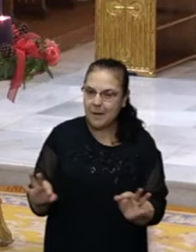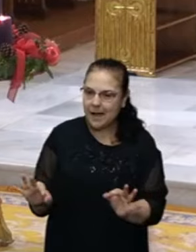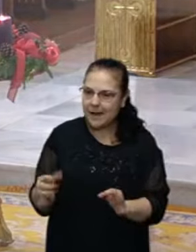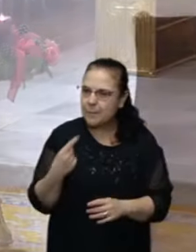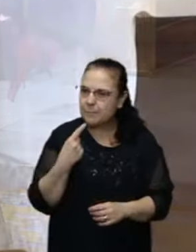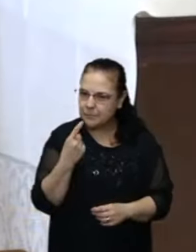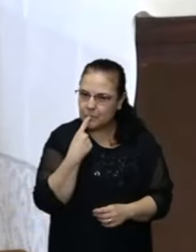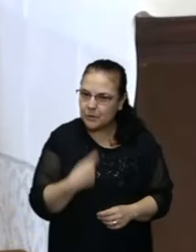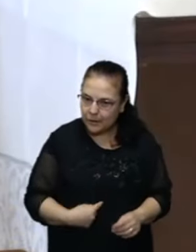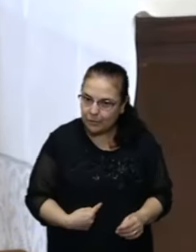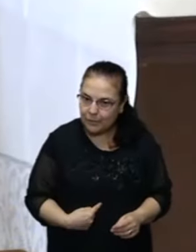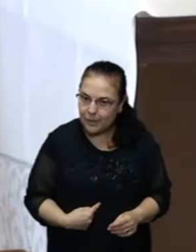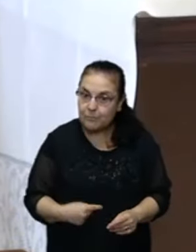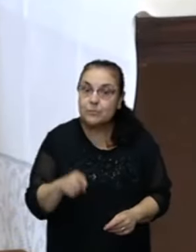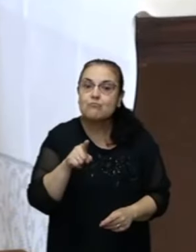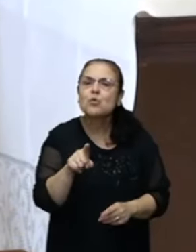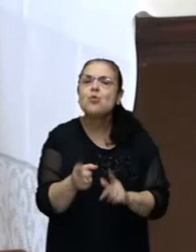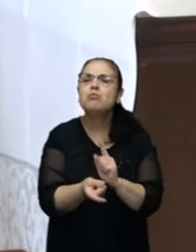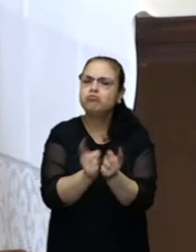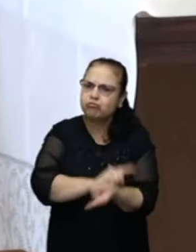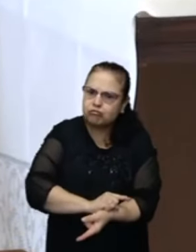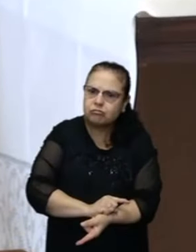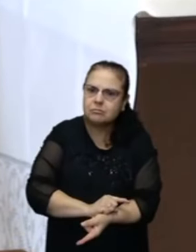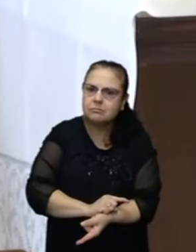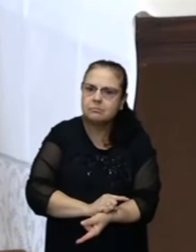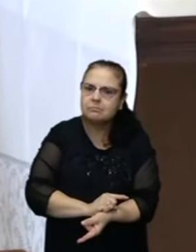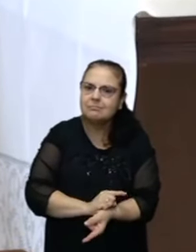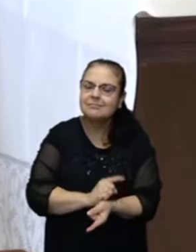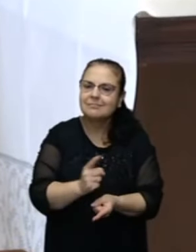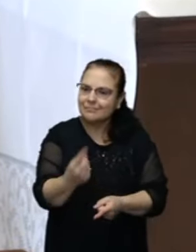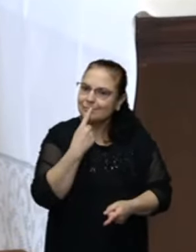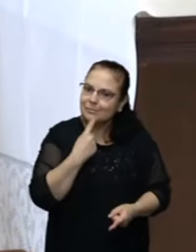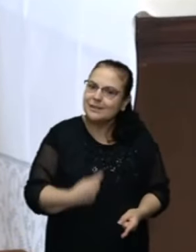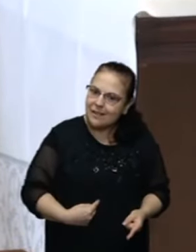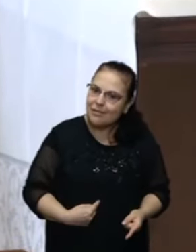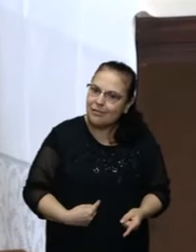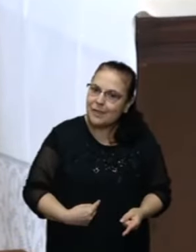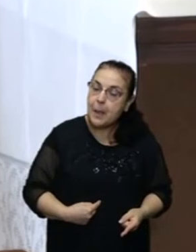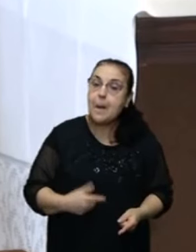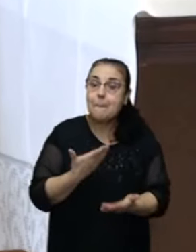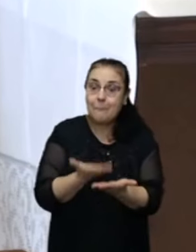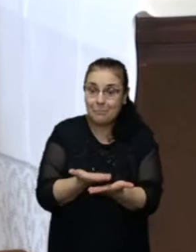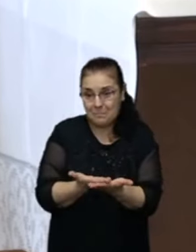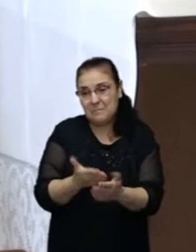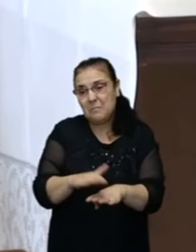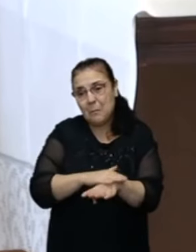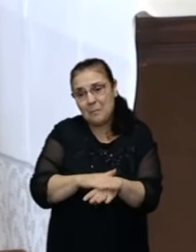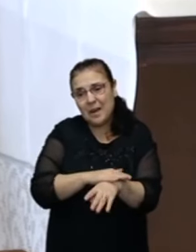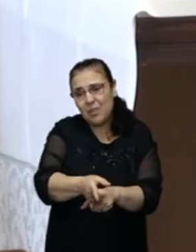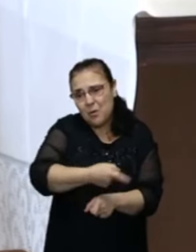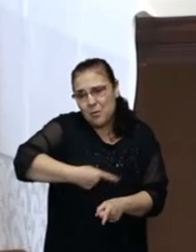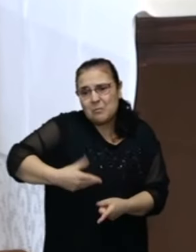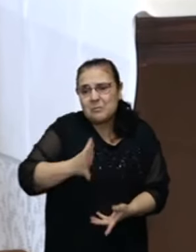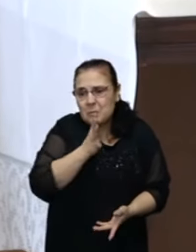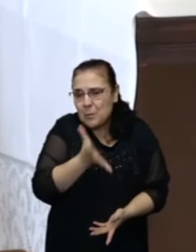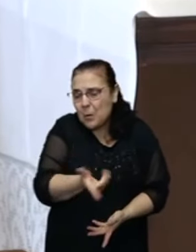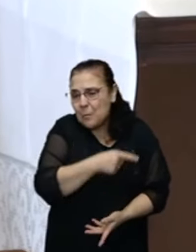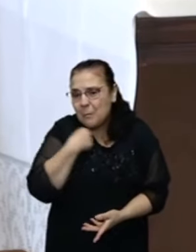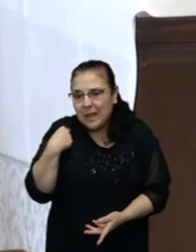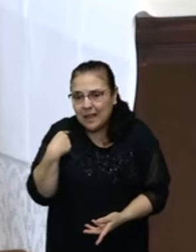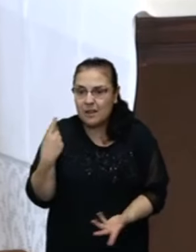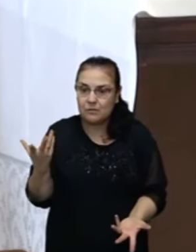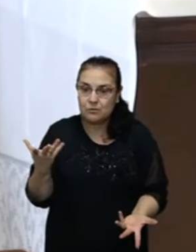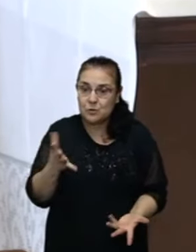diciendo, conviértete, nos está diciendo, pide perdón por tus pecados, porque el